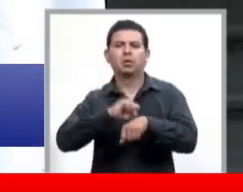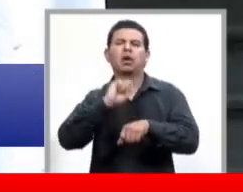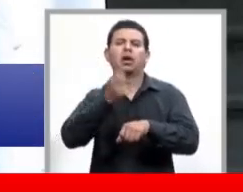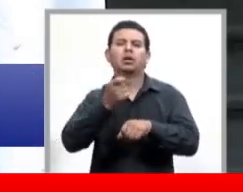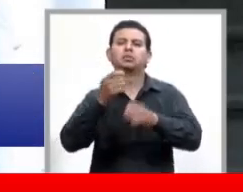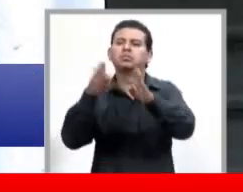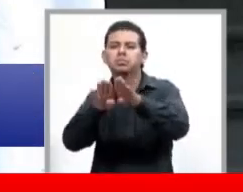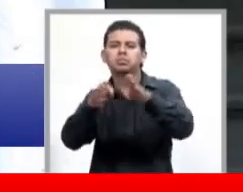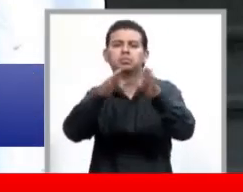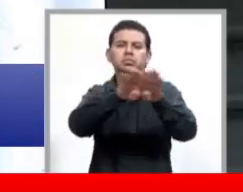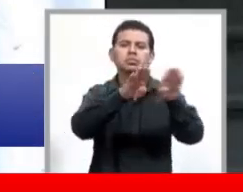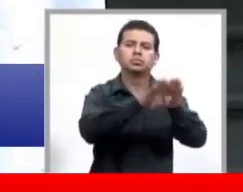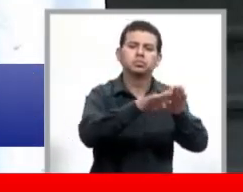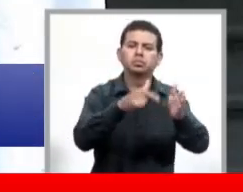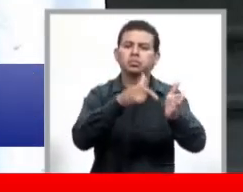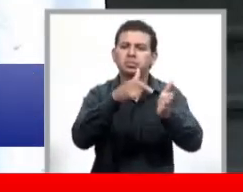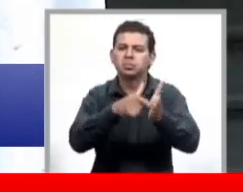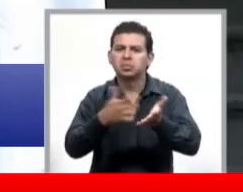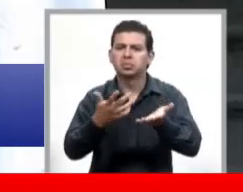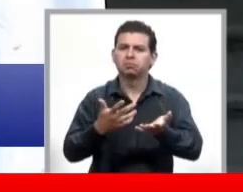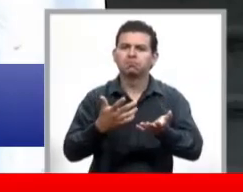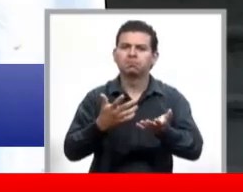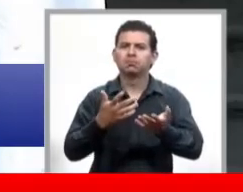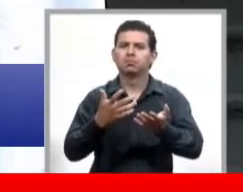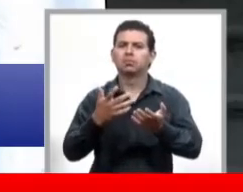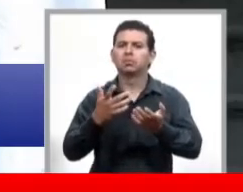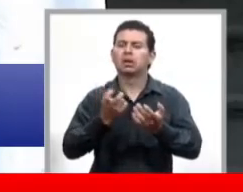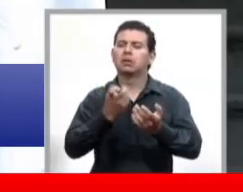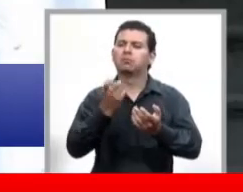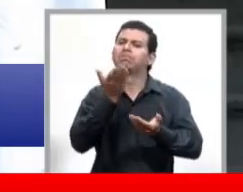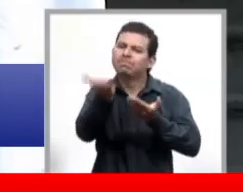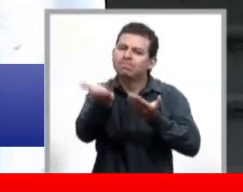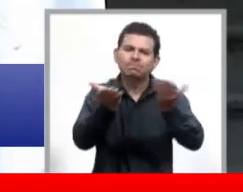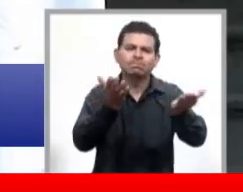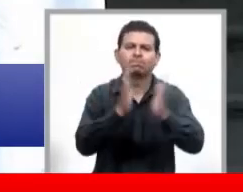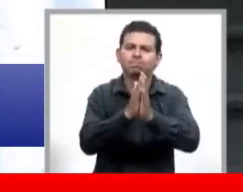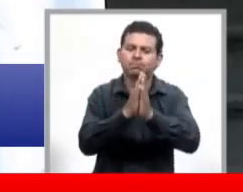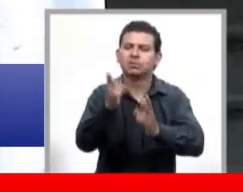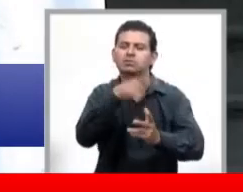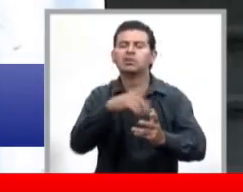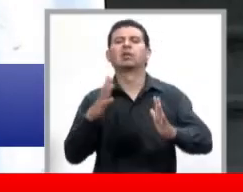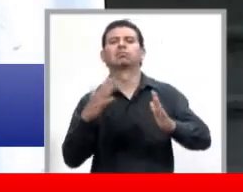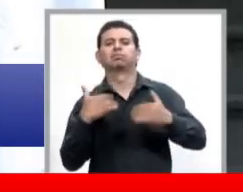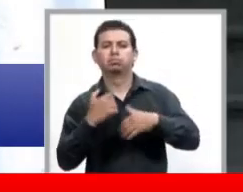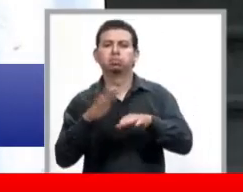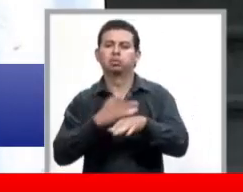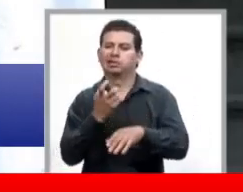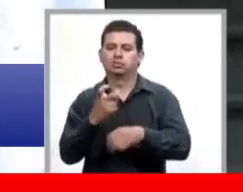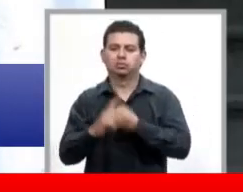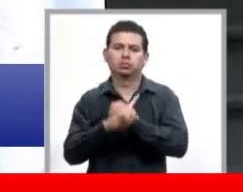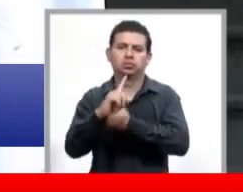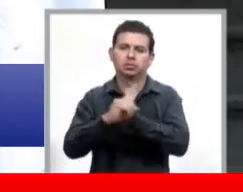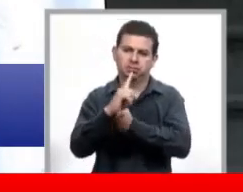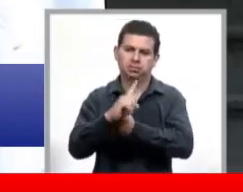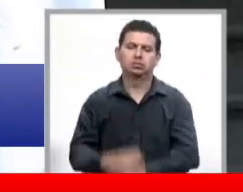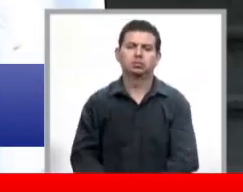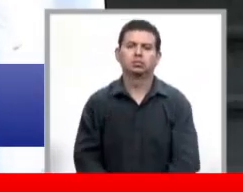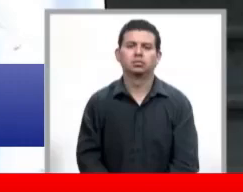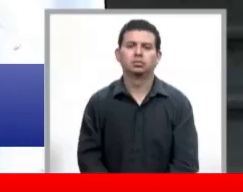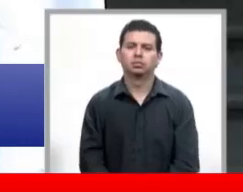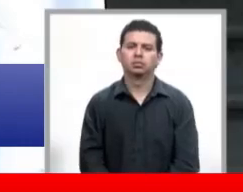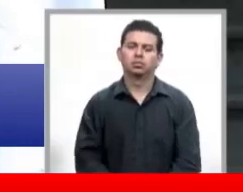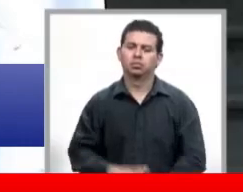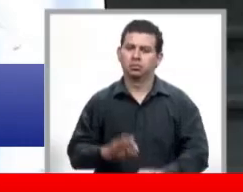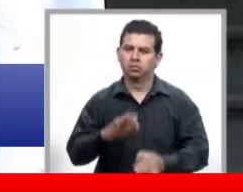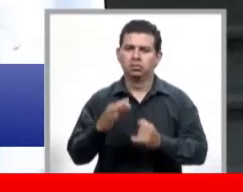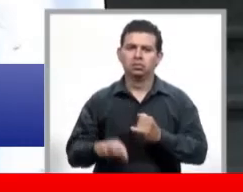es el tiempo que se está previendo que sea la etapa crítica. Por